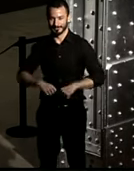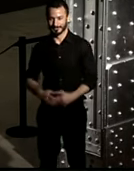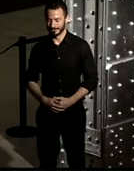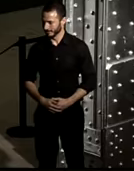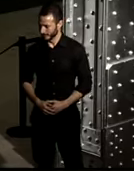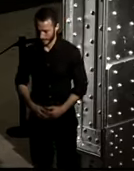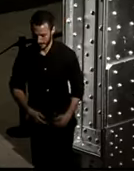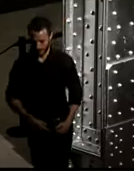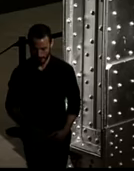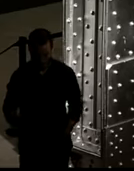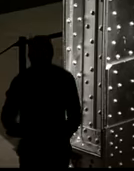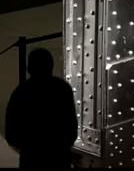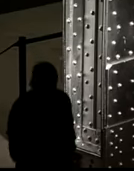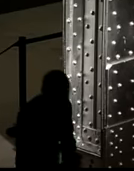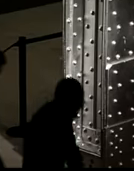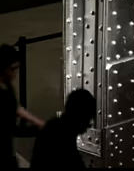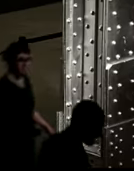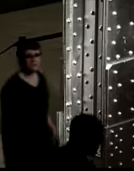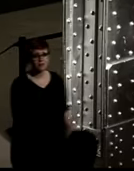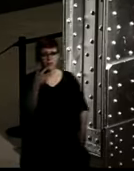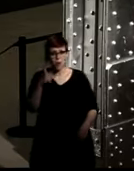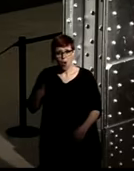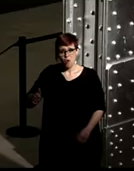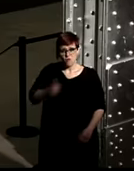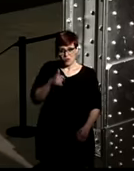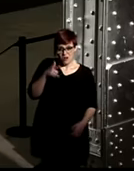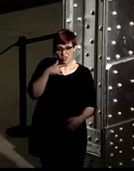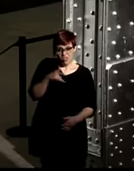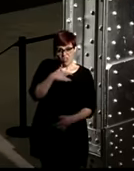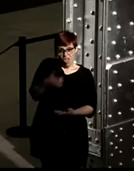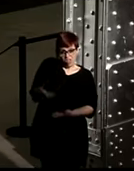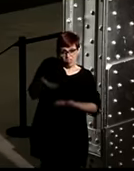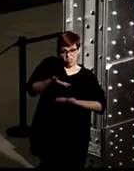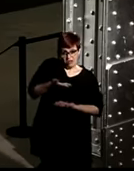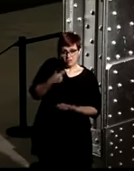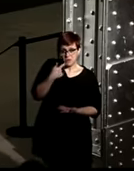Dile a tus padres que vengan a hablar conmigo. Dime una oportunidad, por favor. Ya no me quedan.